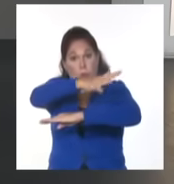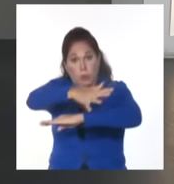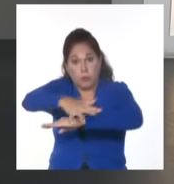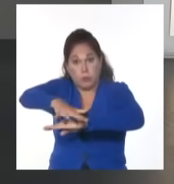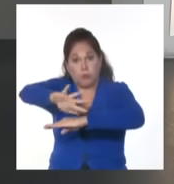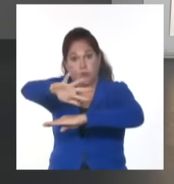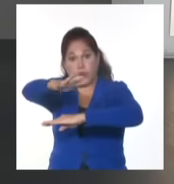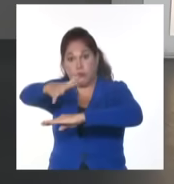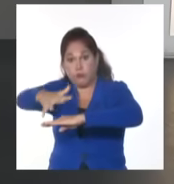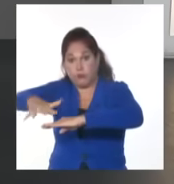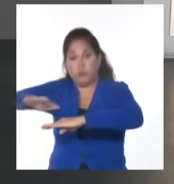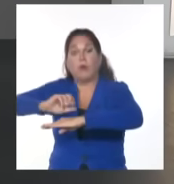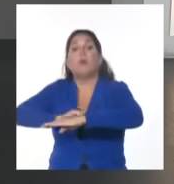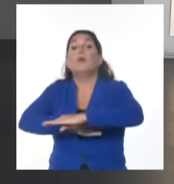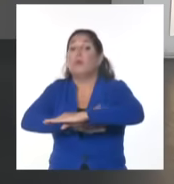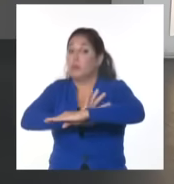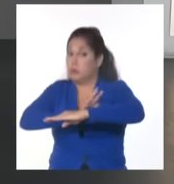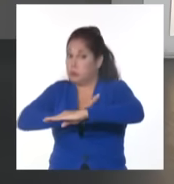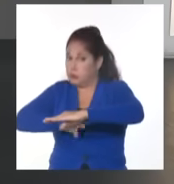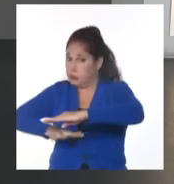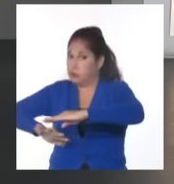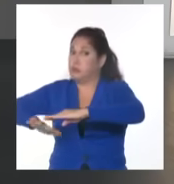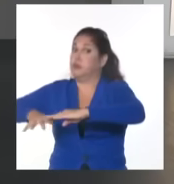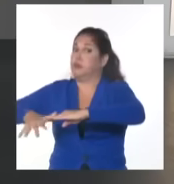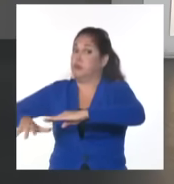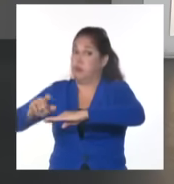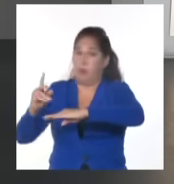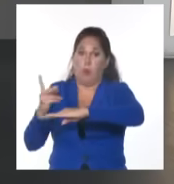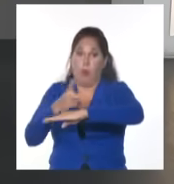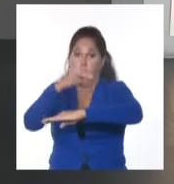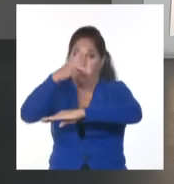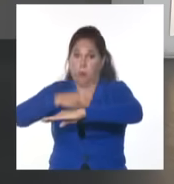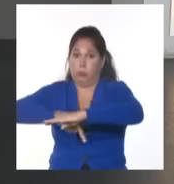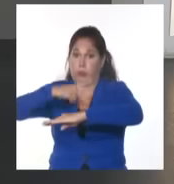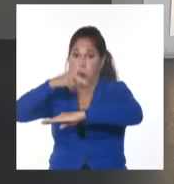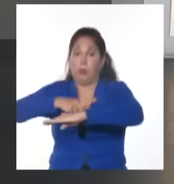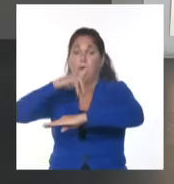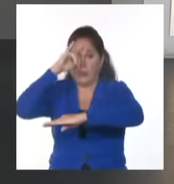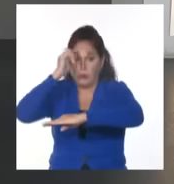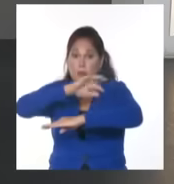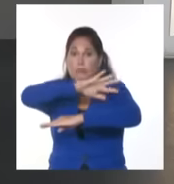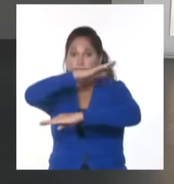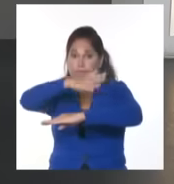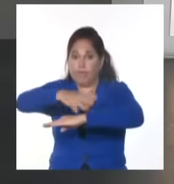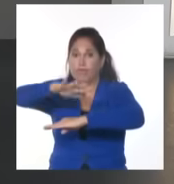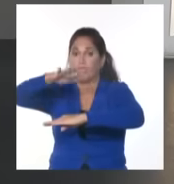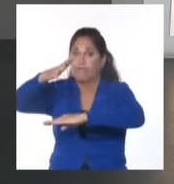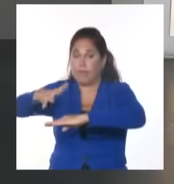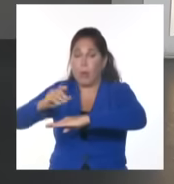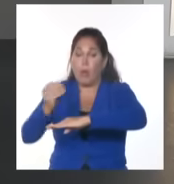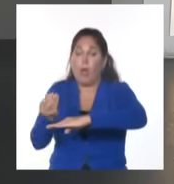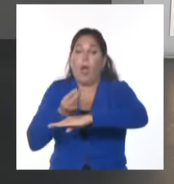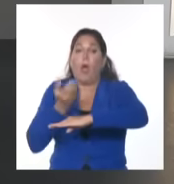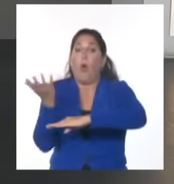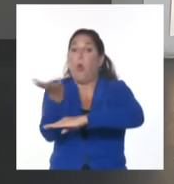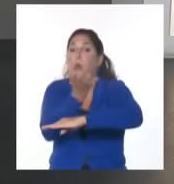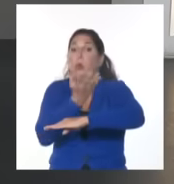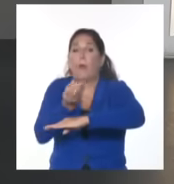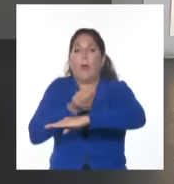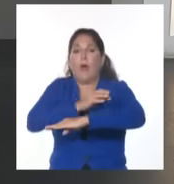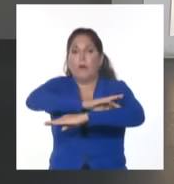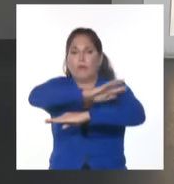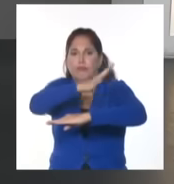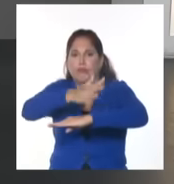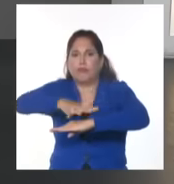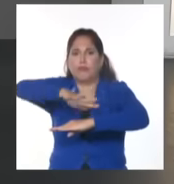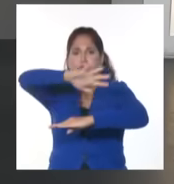la costa sur del resto del centro, occidente del país, y también marejadas en la costa norte de Pinar del Río, que pueden ser más